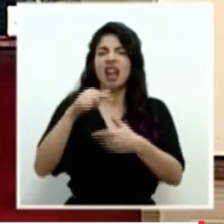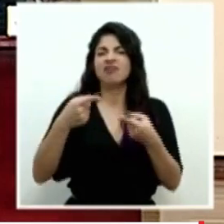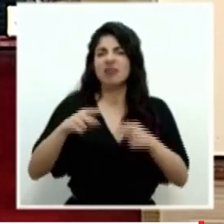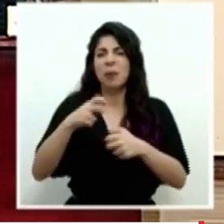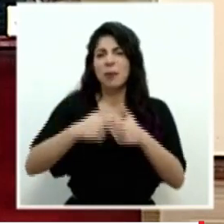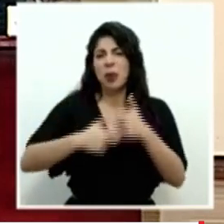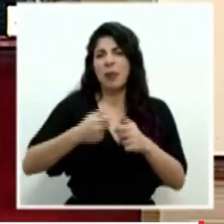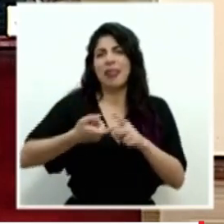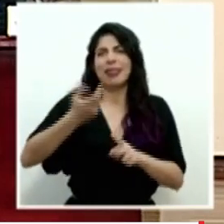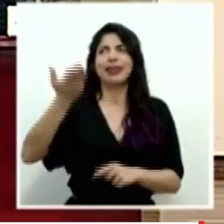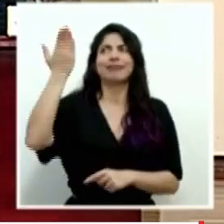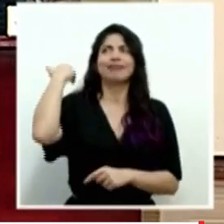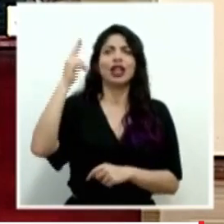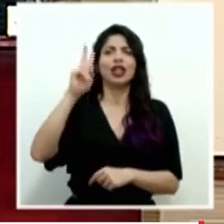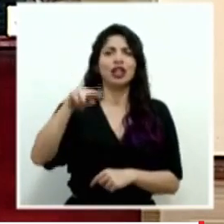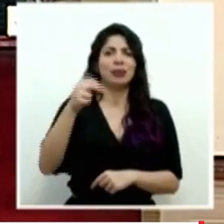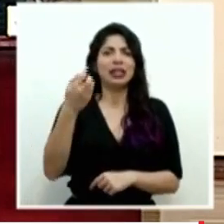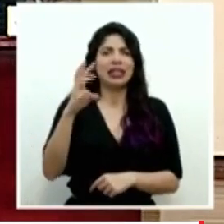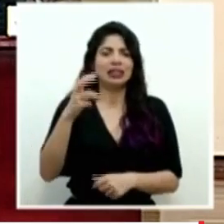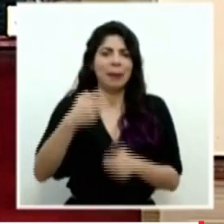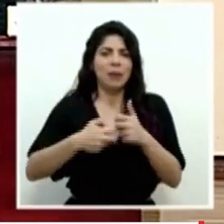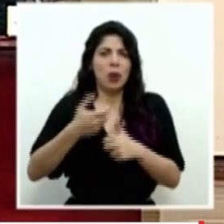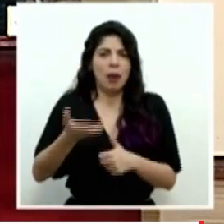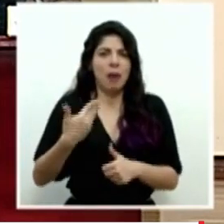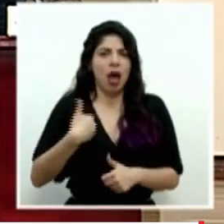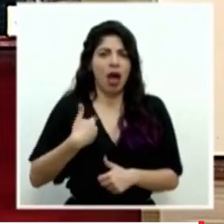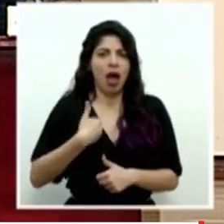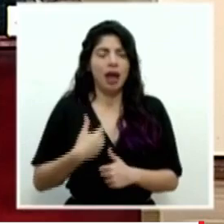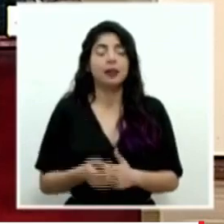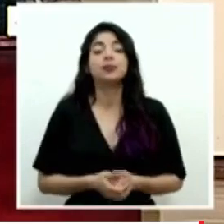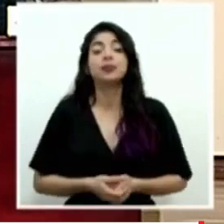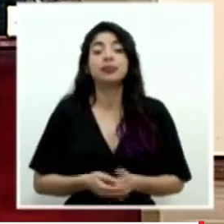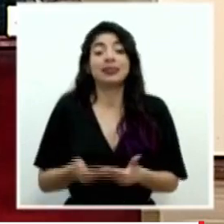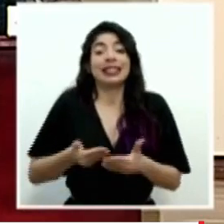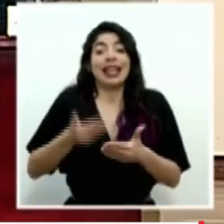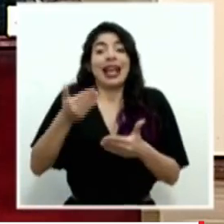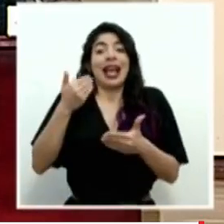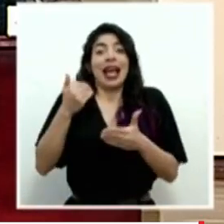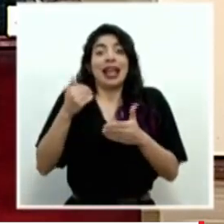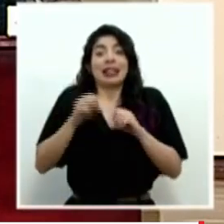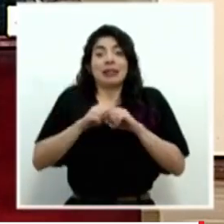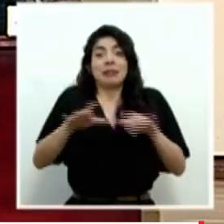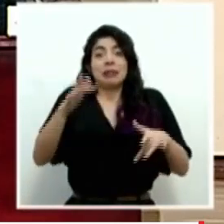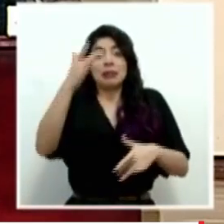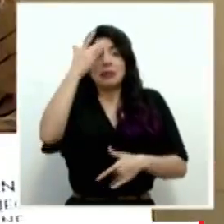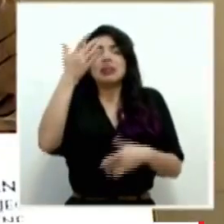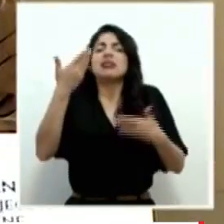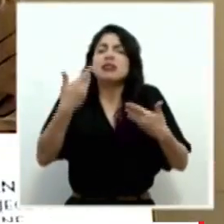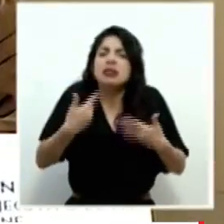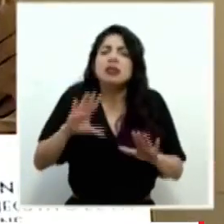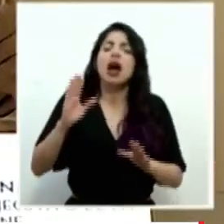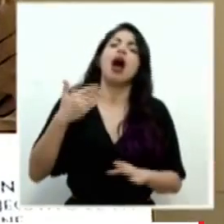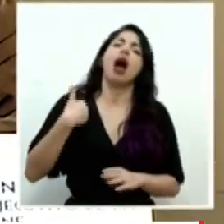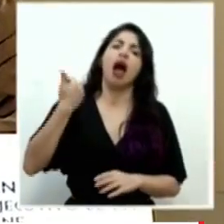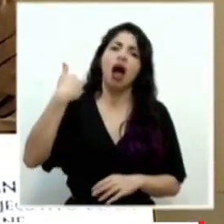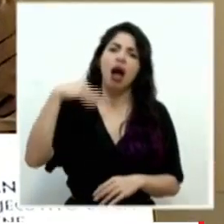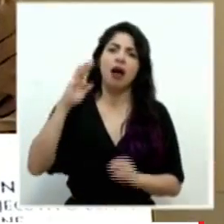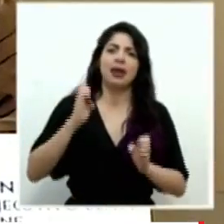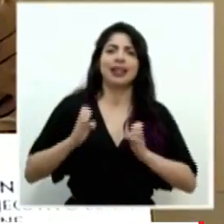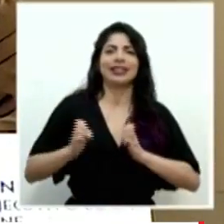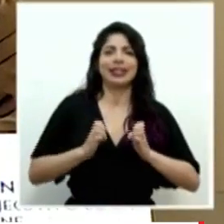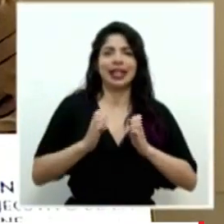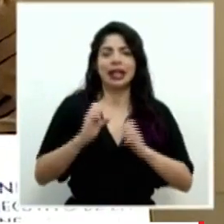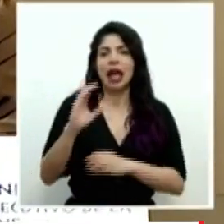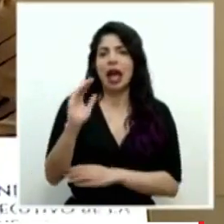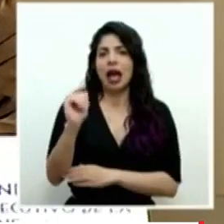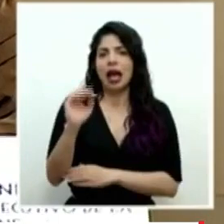enfrentando prácticamente desde el año 2016. Previo a la pandemia ya existía esta estrategia de